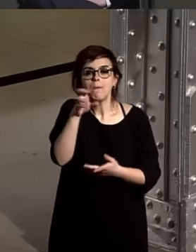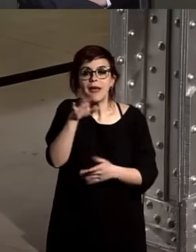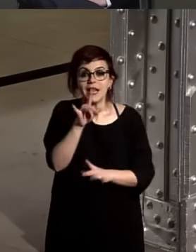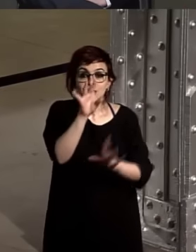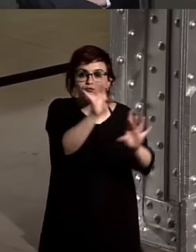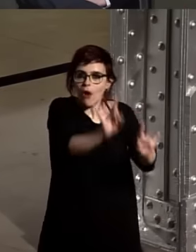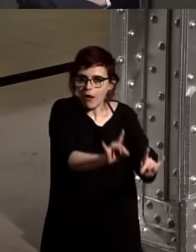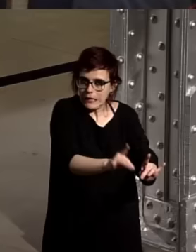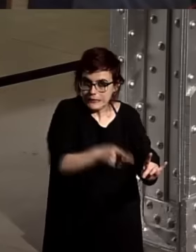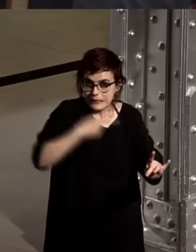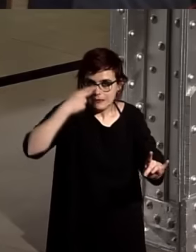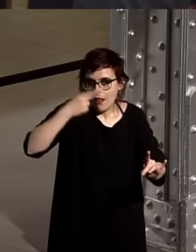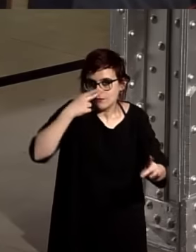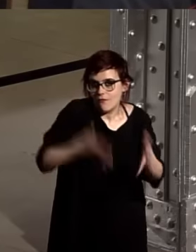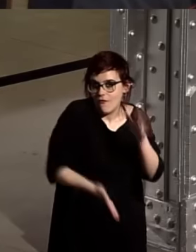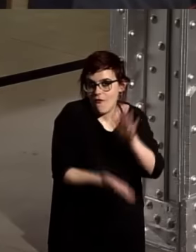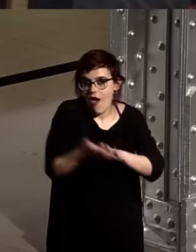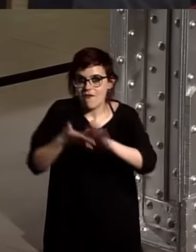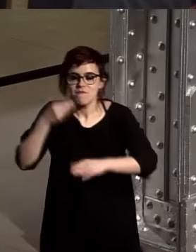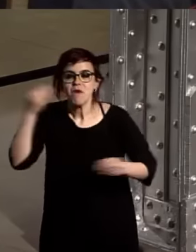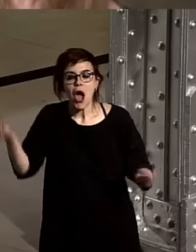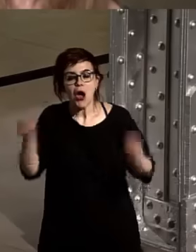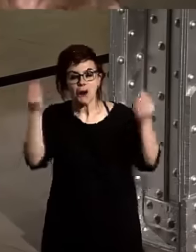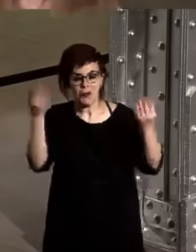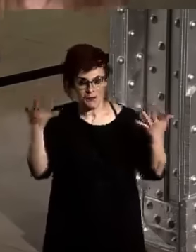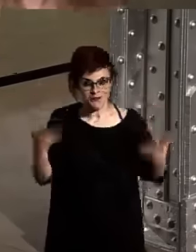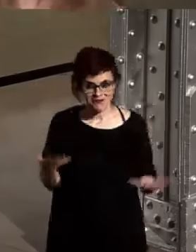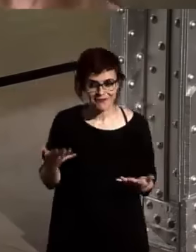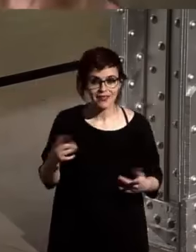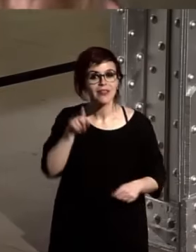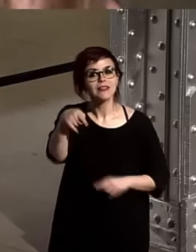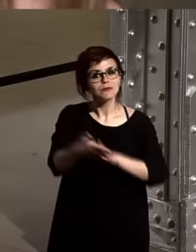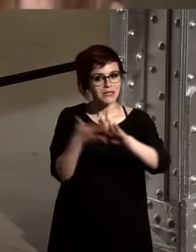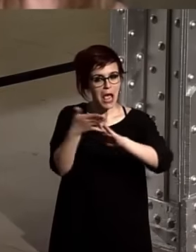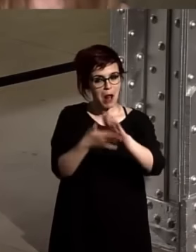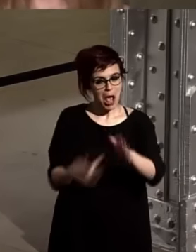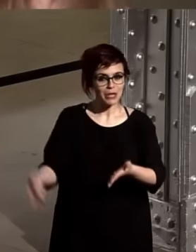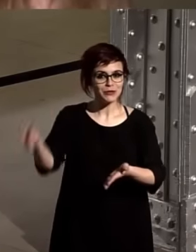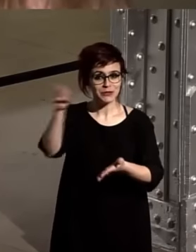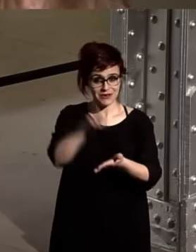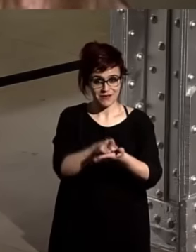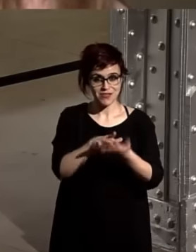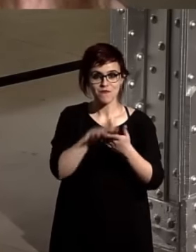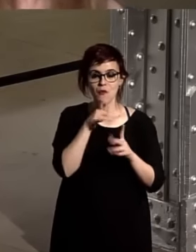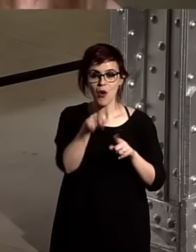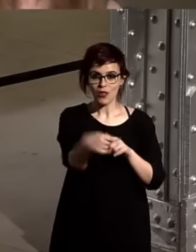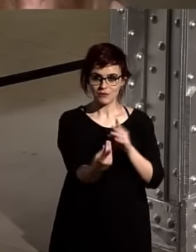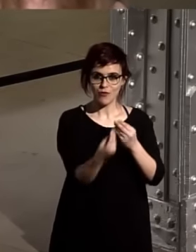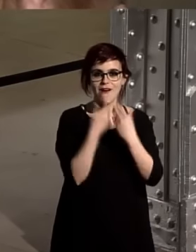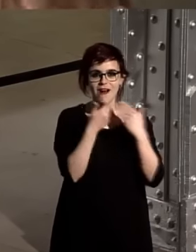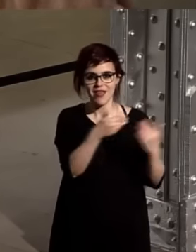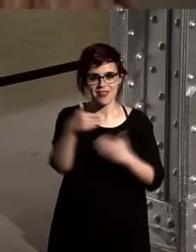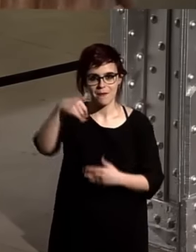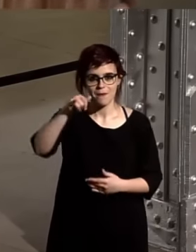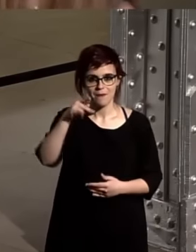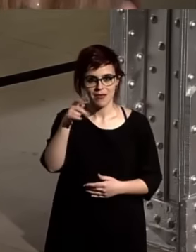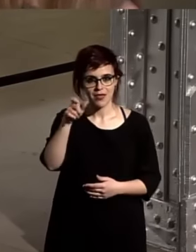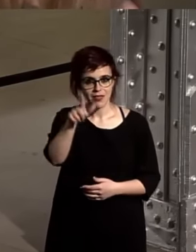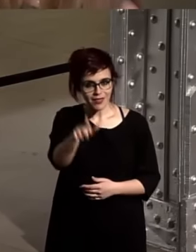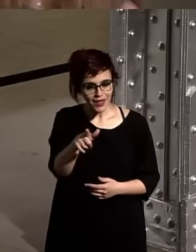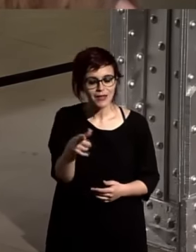realmente interesante para la gente de AR ciencia vamos a hablar luego y volveremos contigo muchas gracias mikel eh